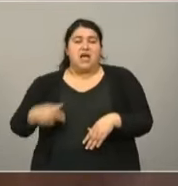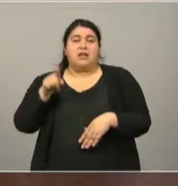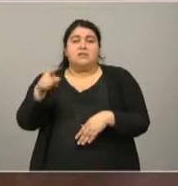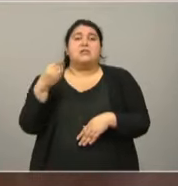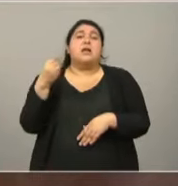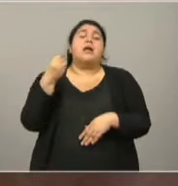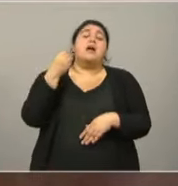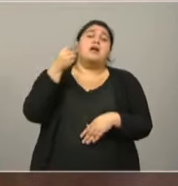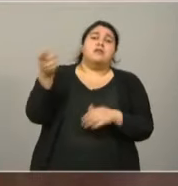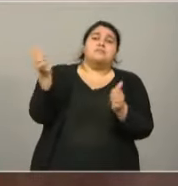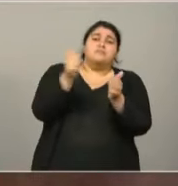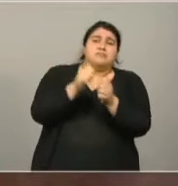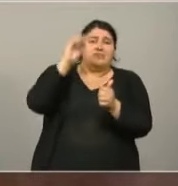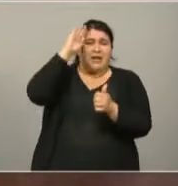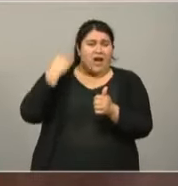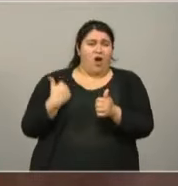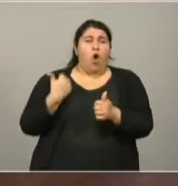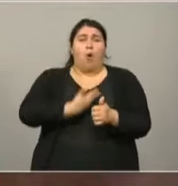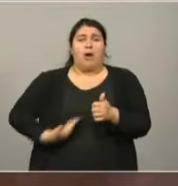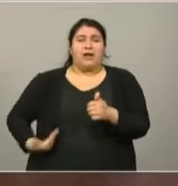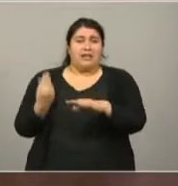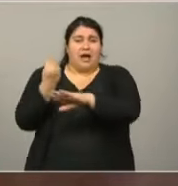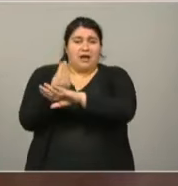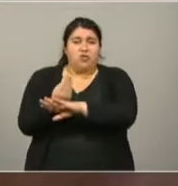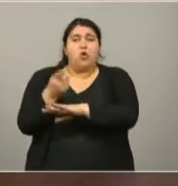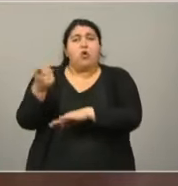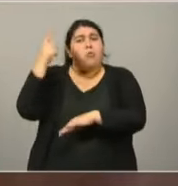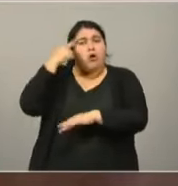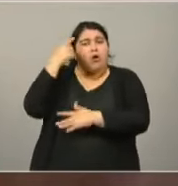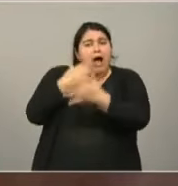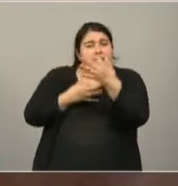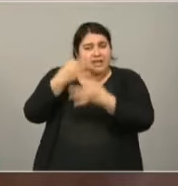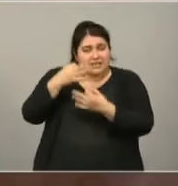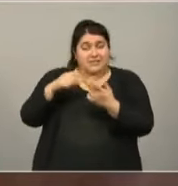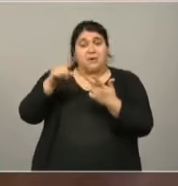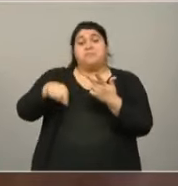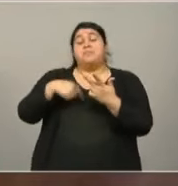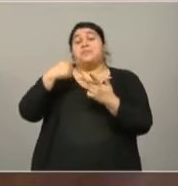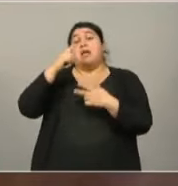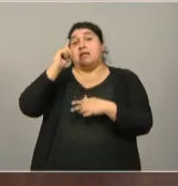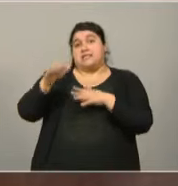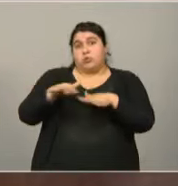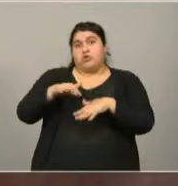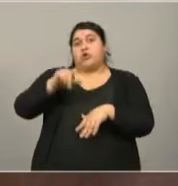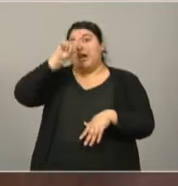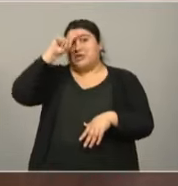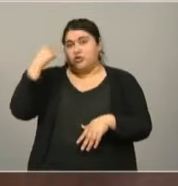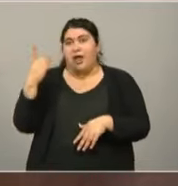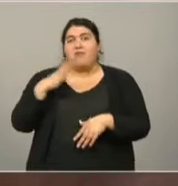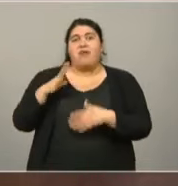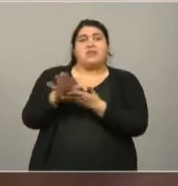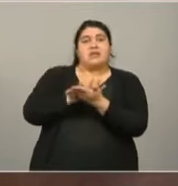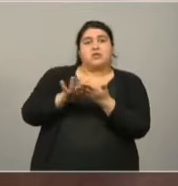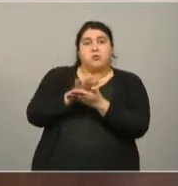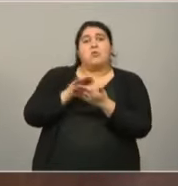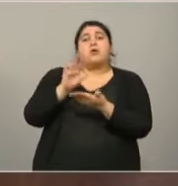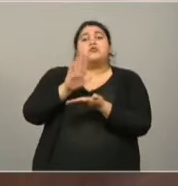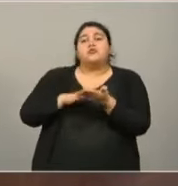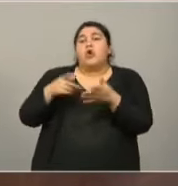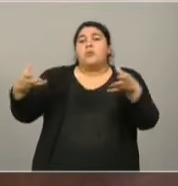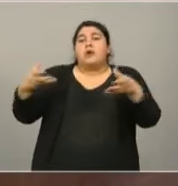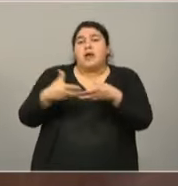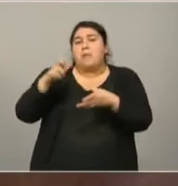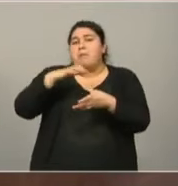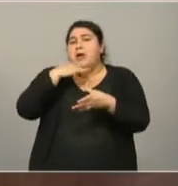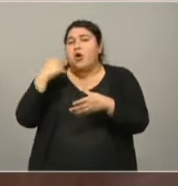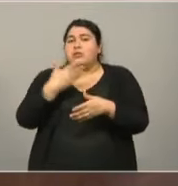Qué significa esto para el peronismo de cara lo que se viene sobre todo que a nivel nacional Todavía no se ha resuelto que hacer con la presidencia del partido y a